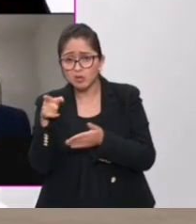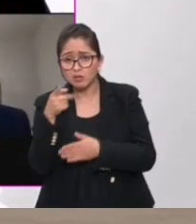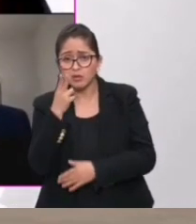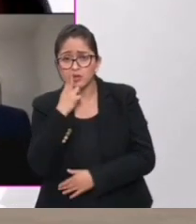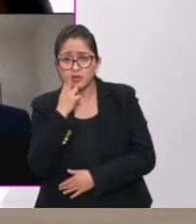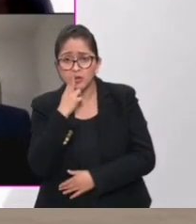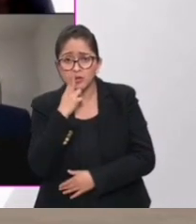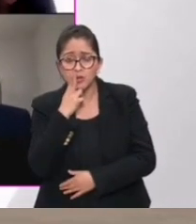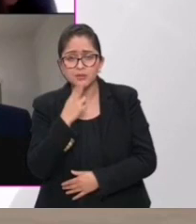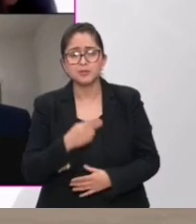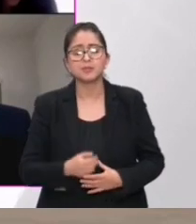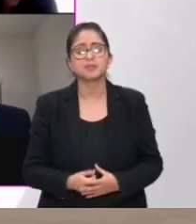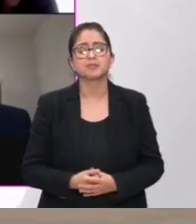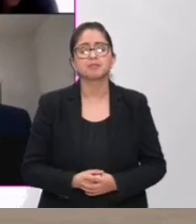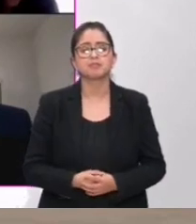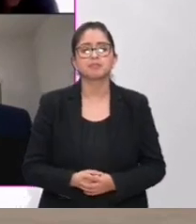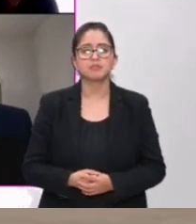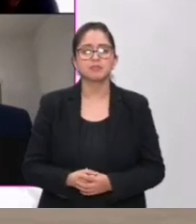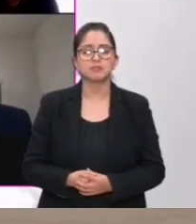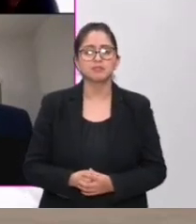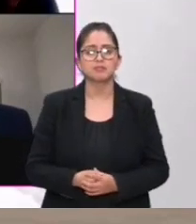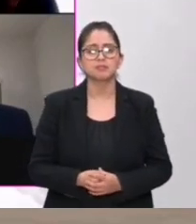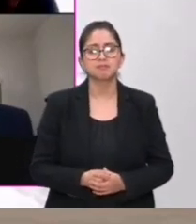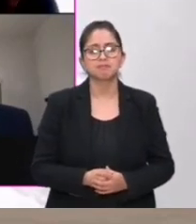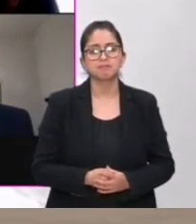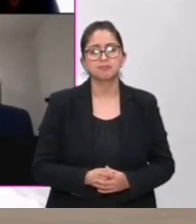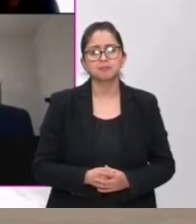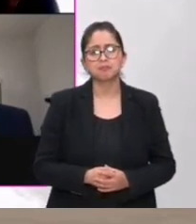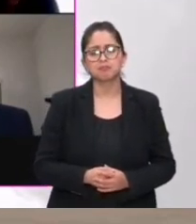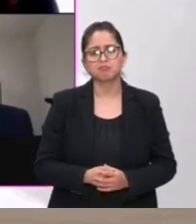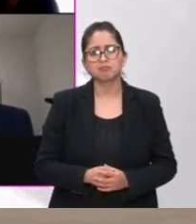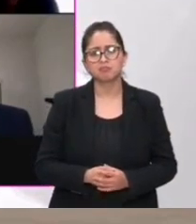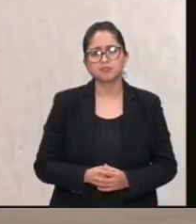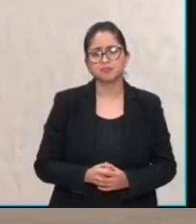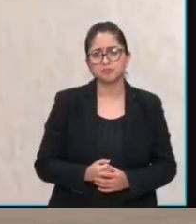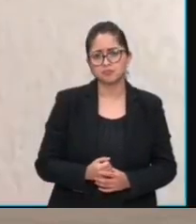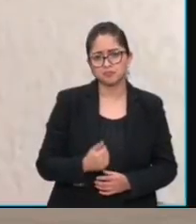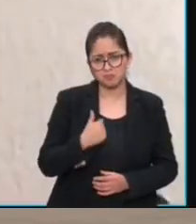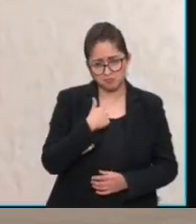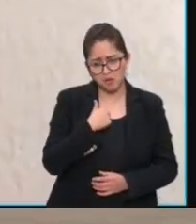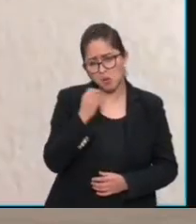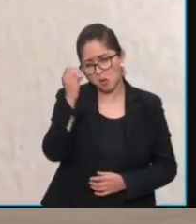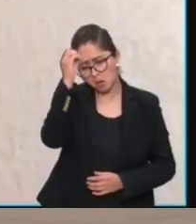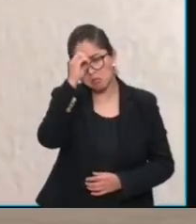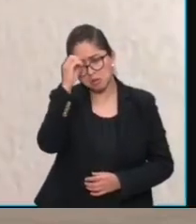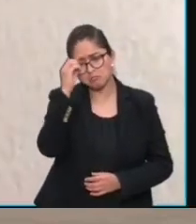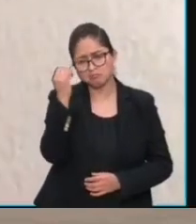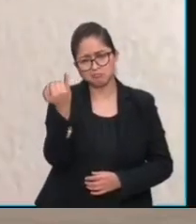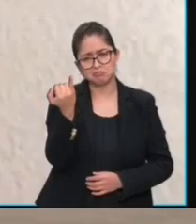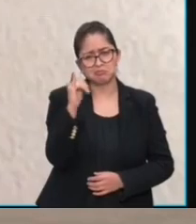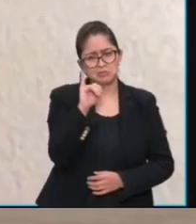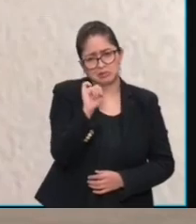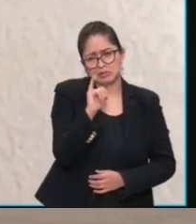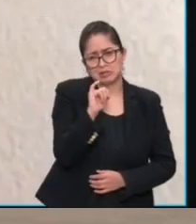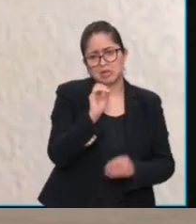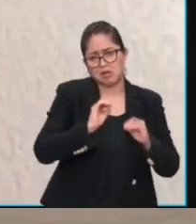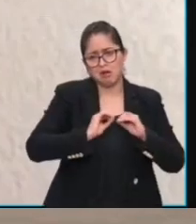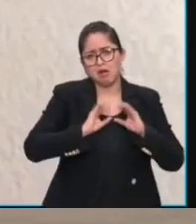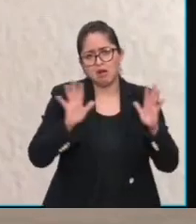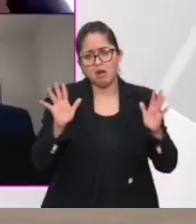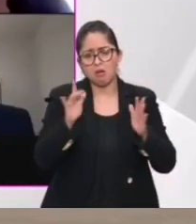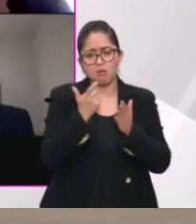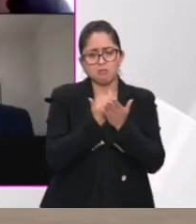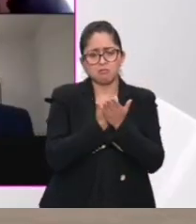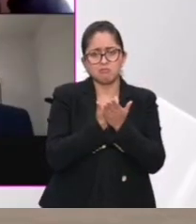Quiero mencionar que sí, estoy totalmente de acuerdo en que se debe de aumentar el tema en todo este